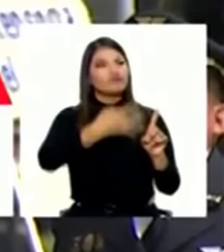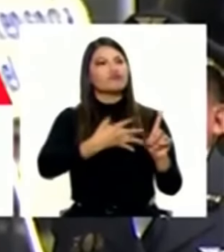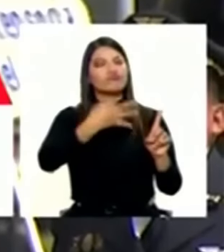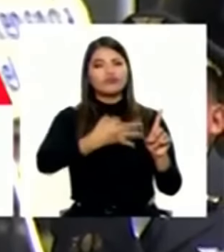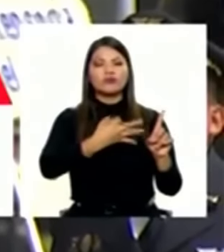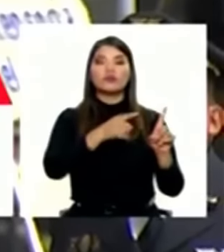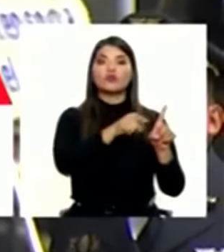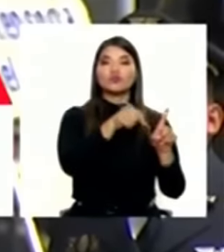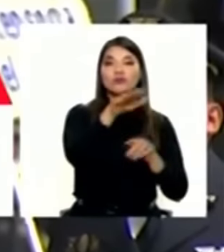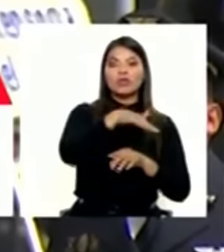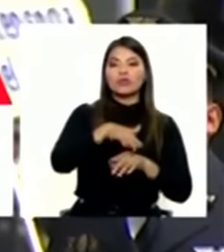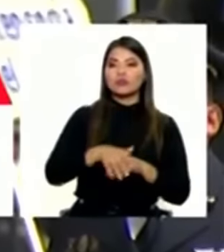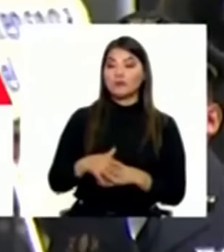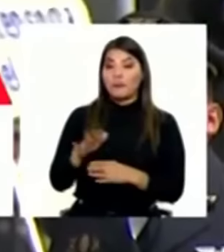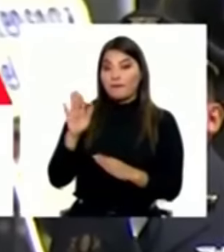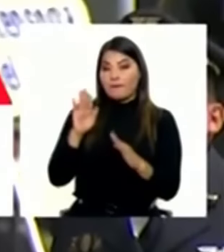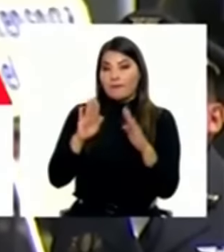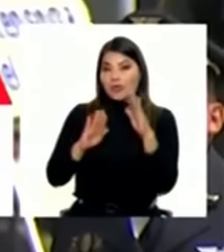preocupándonos